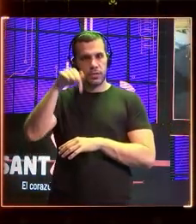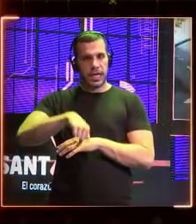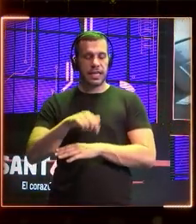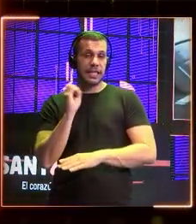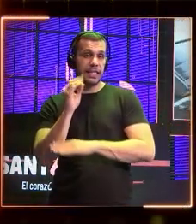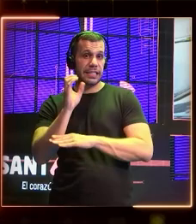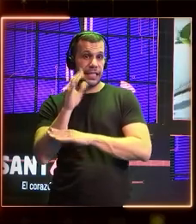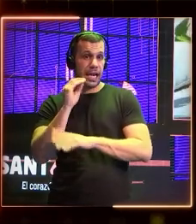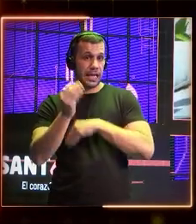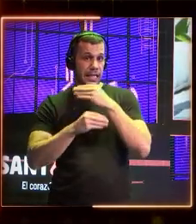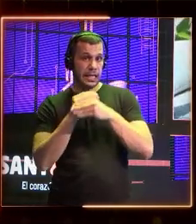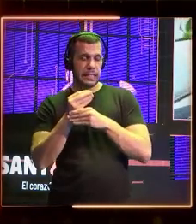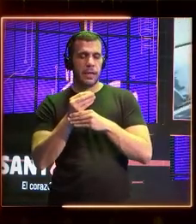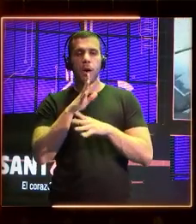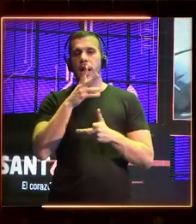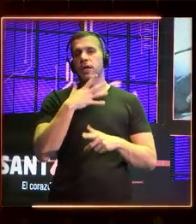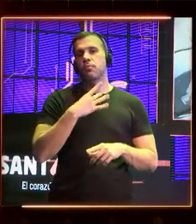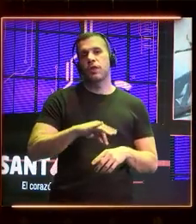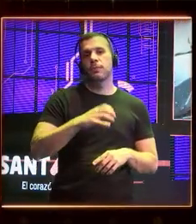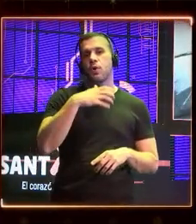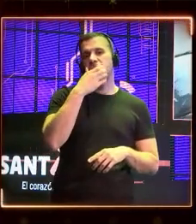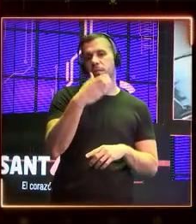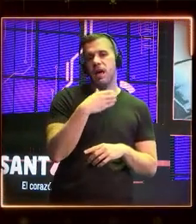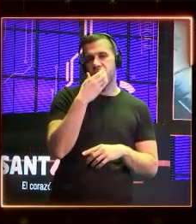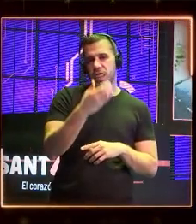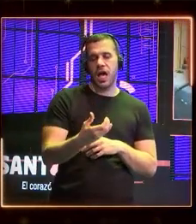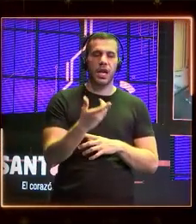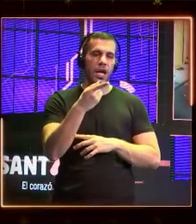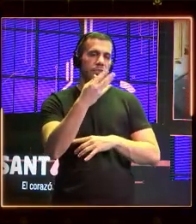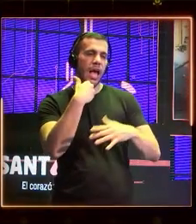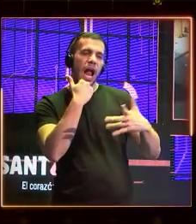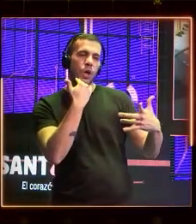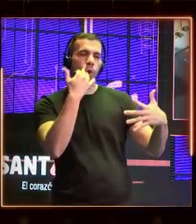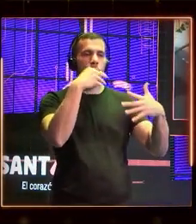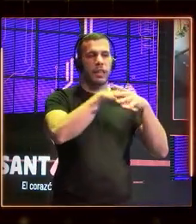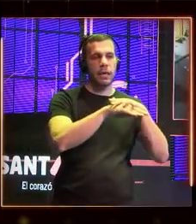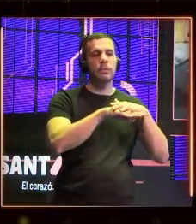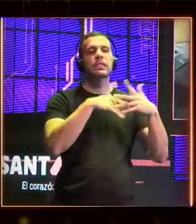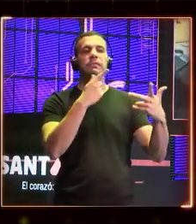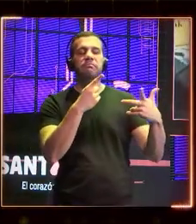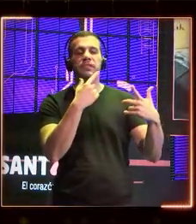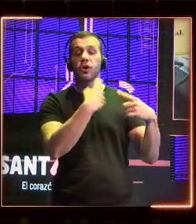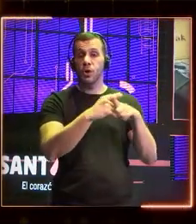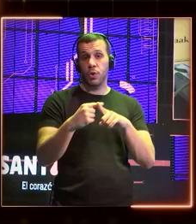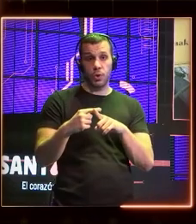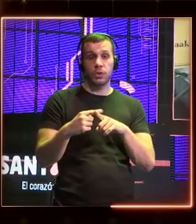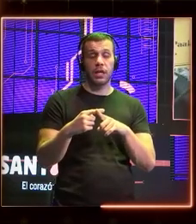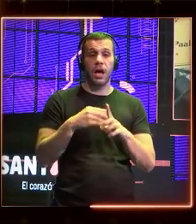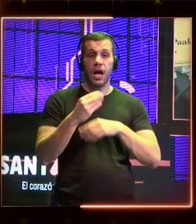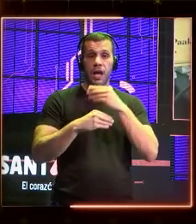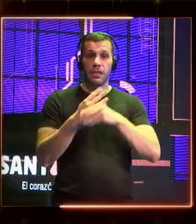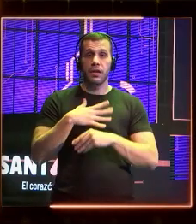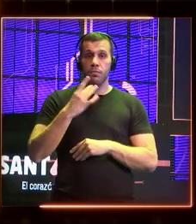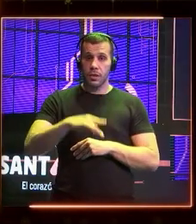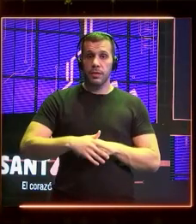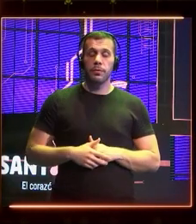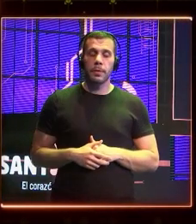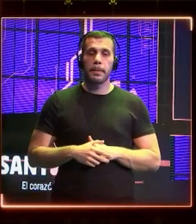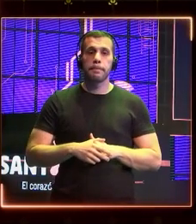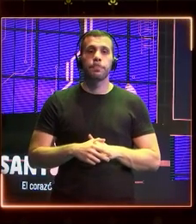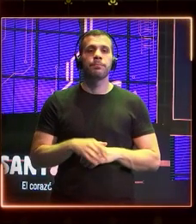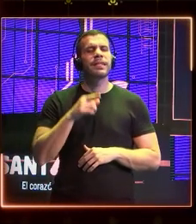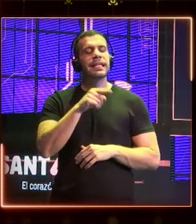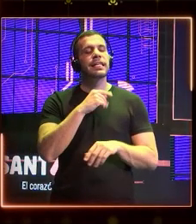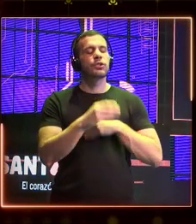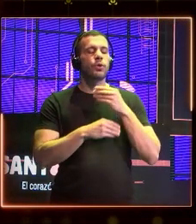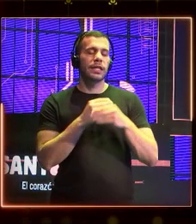vamos damos una manzana volvemos guardamos una cosa Eso ya lo vamos a poder hacer y esto se va a poder hacer con